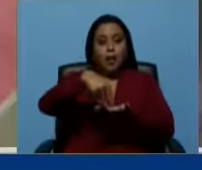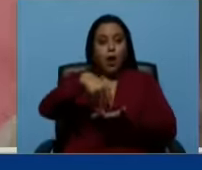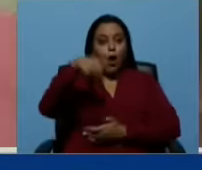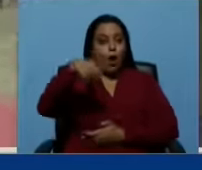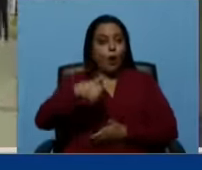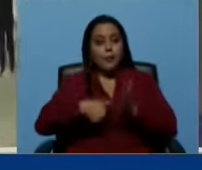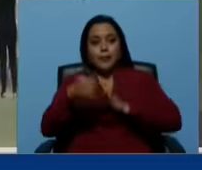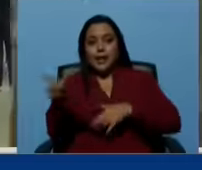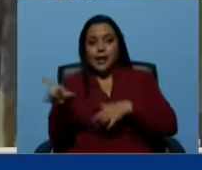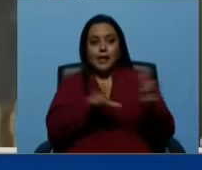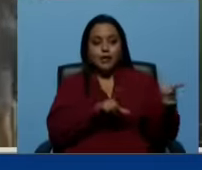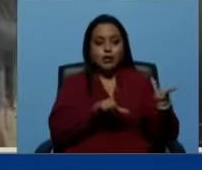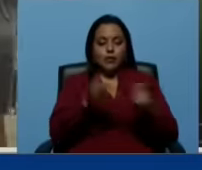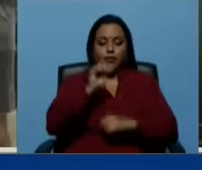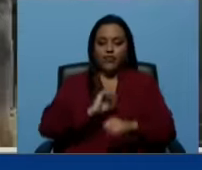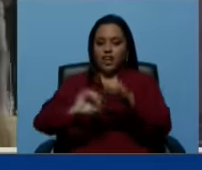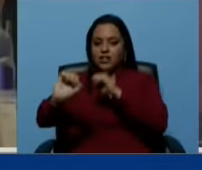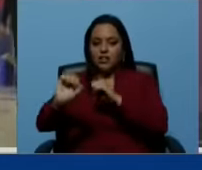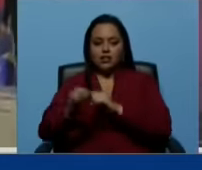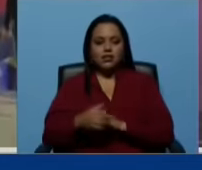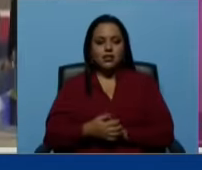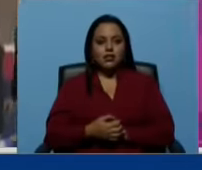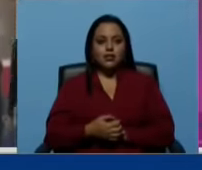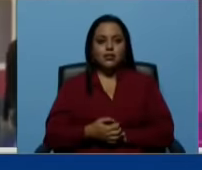dispuesto a luchar que nunca.